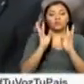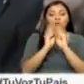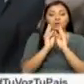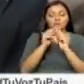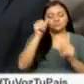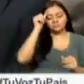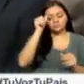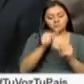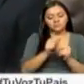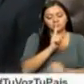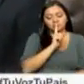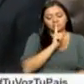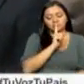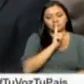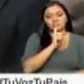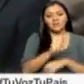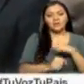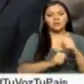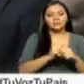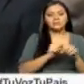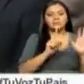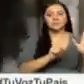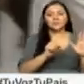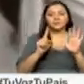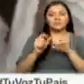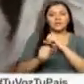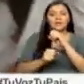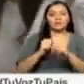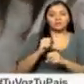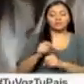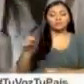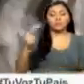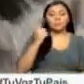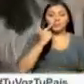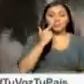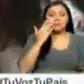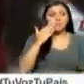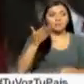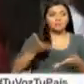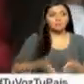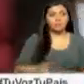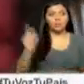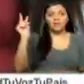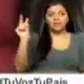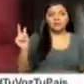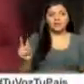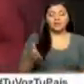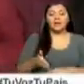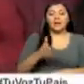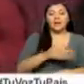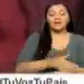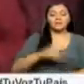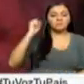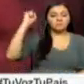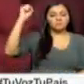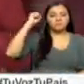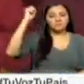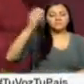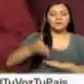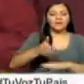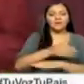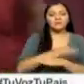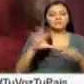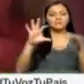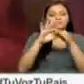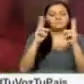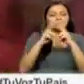años. Hija de inmigrantes italianos, Marisa Letícia conoció a Lula cuando era dirigente de los Metalúrgicos Paulistas y